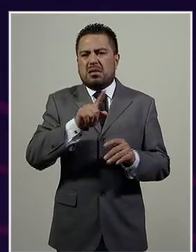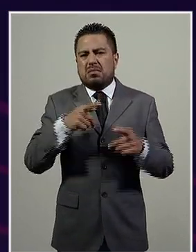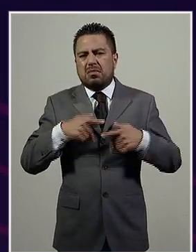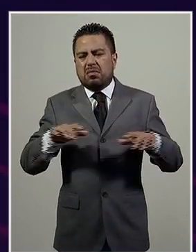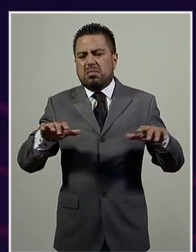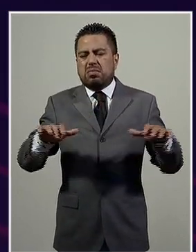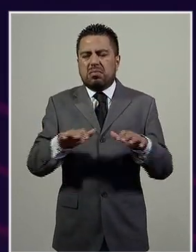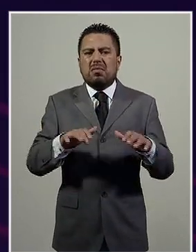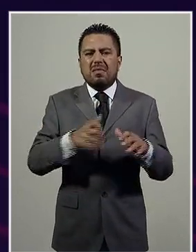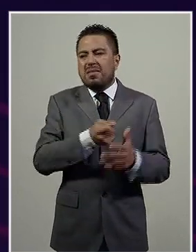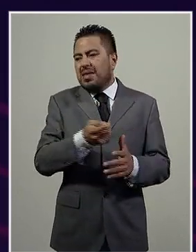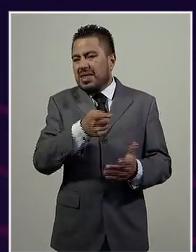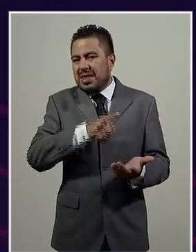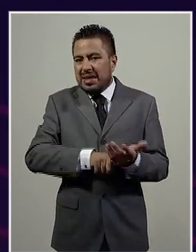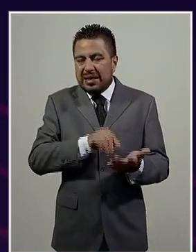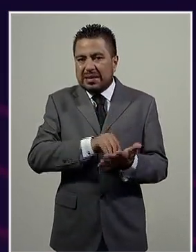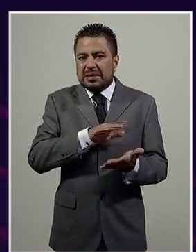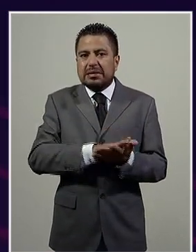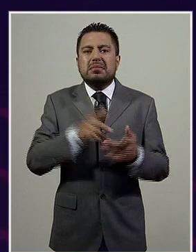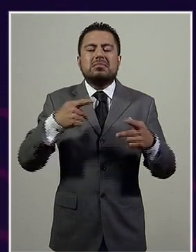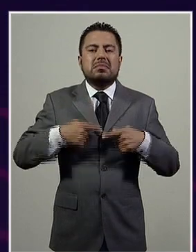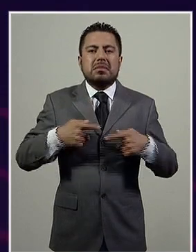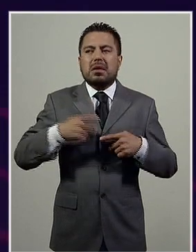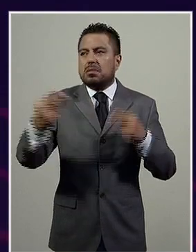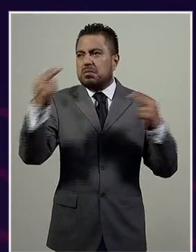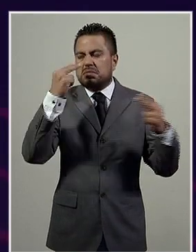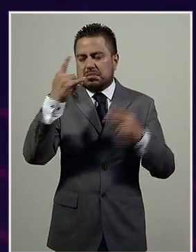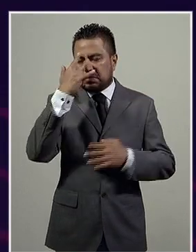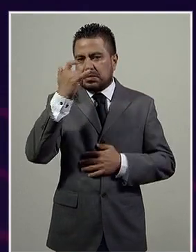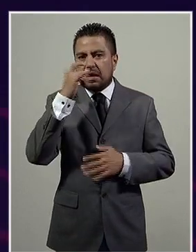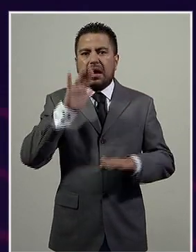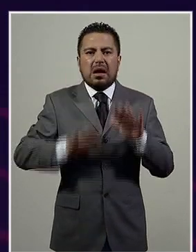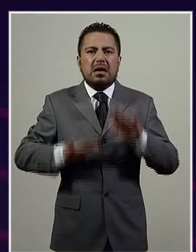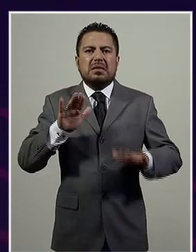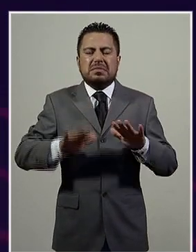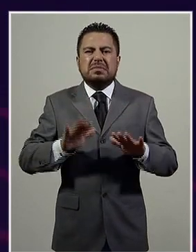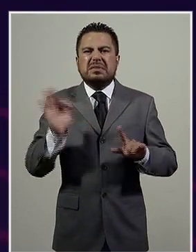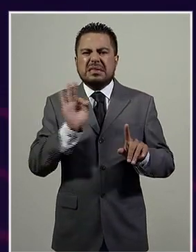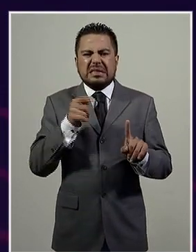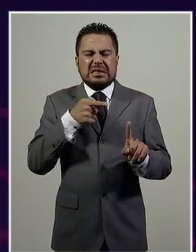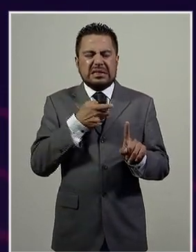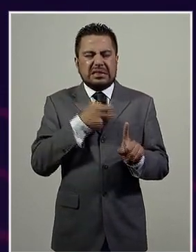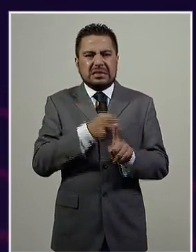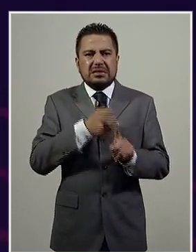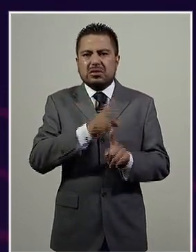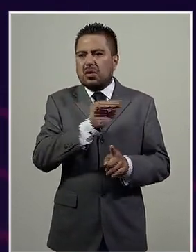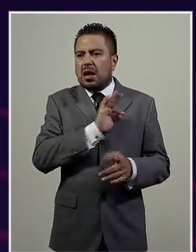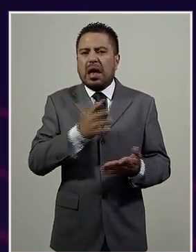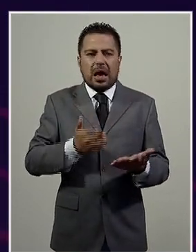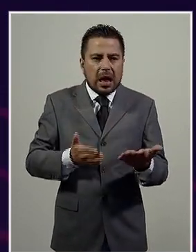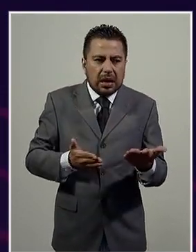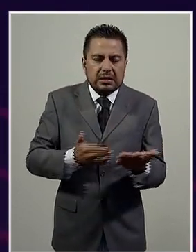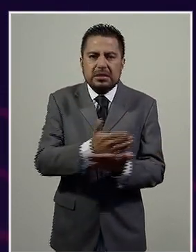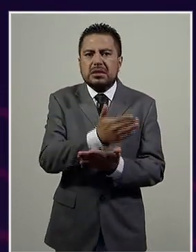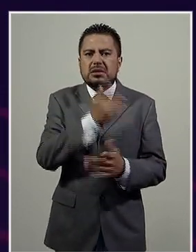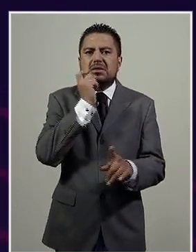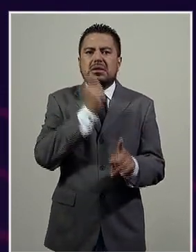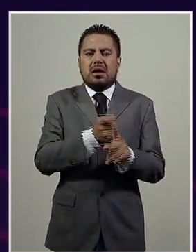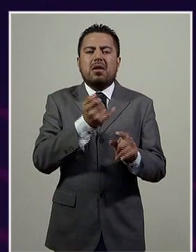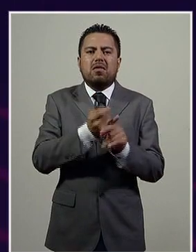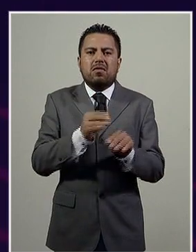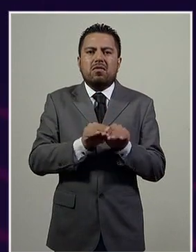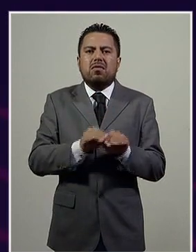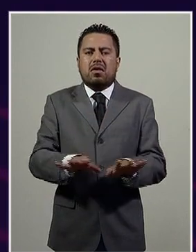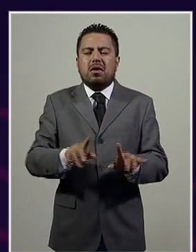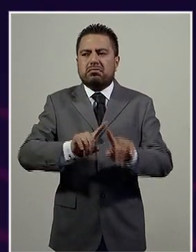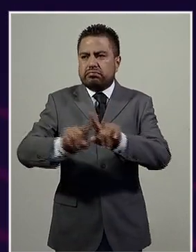somos aquí. Entonces, que las personas nos vean raro, a veces tal vez tiene que ver con que no hay acceso a la